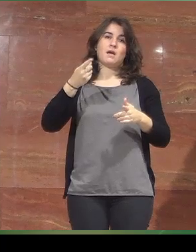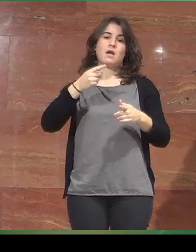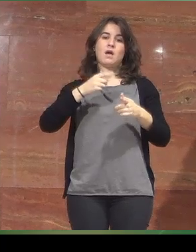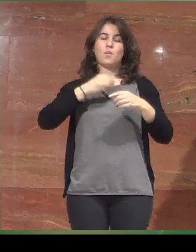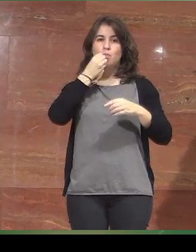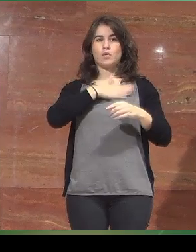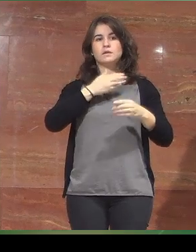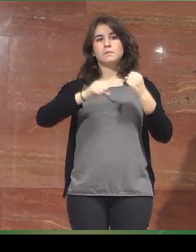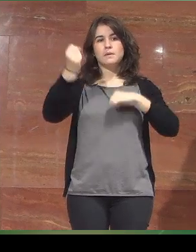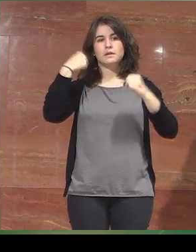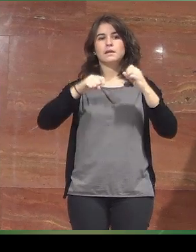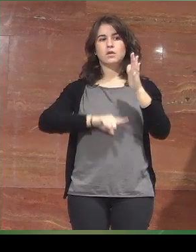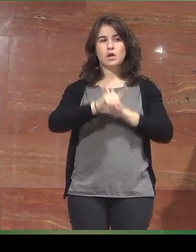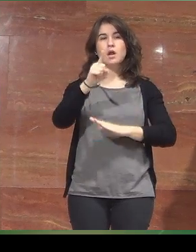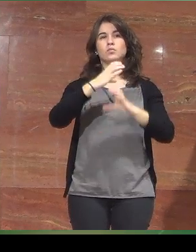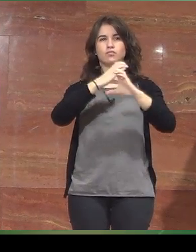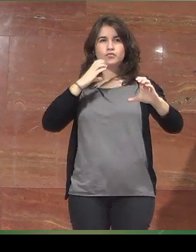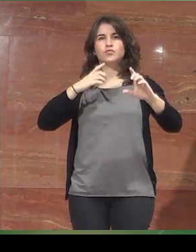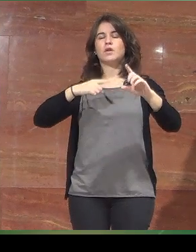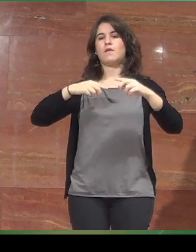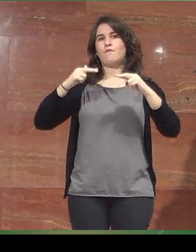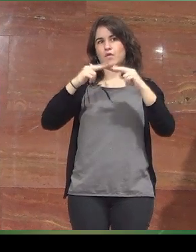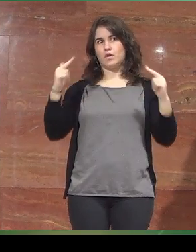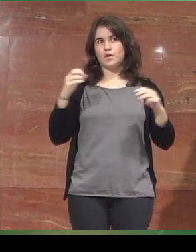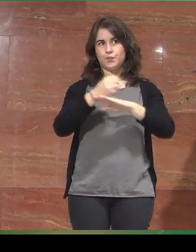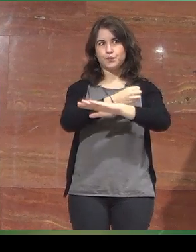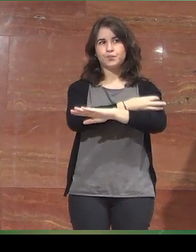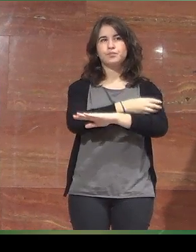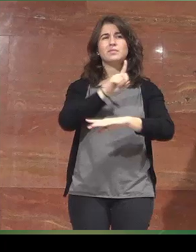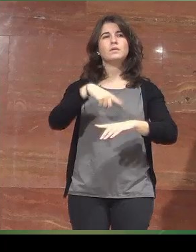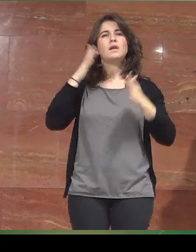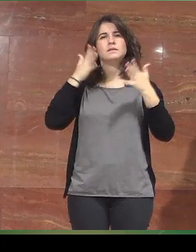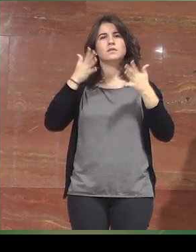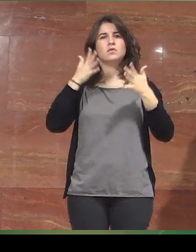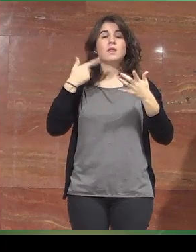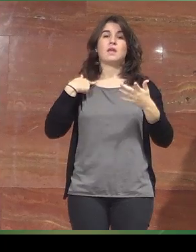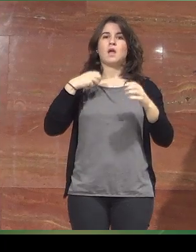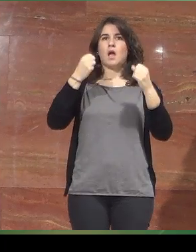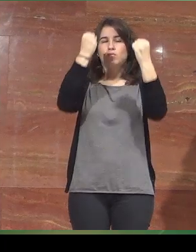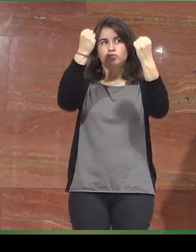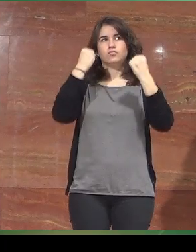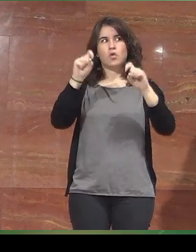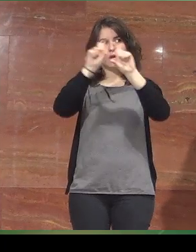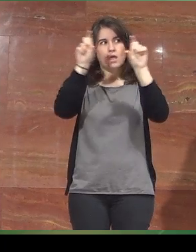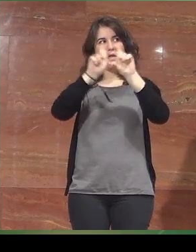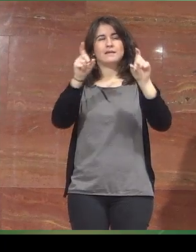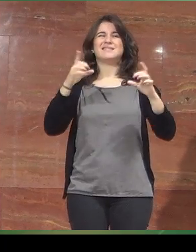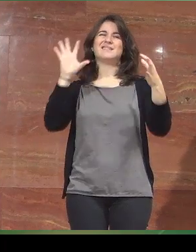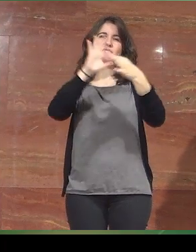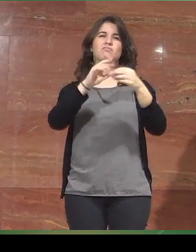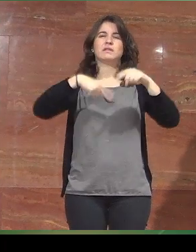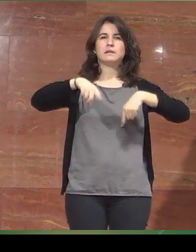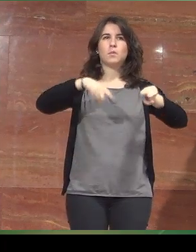autobuses accesibles y ferrocarril. Asimismo, ha sido asesora de autoridades relacionadas con el transporte en Canadá, Hong